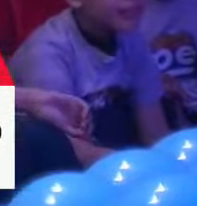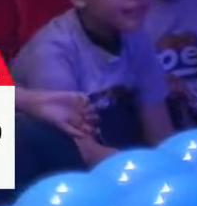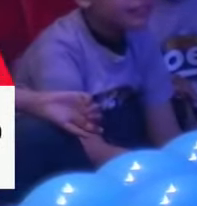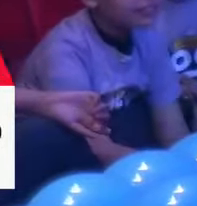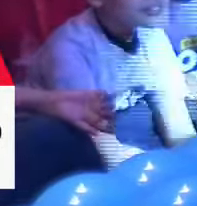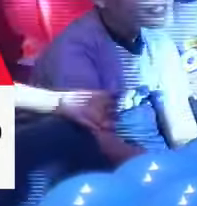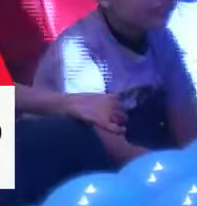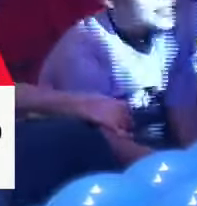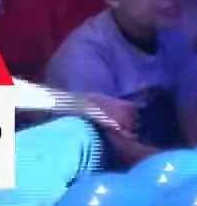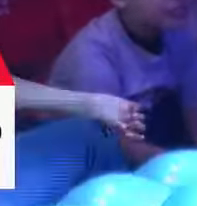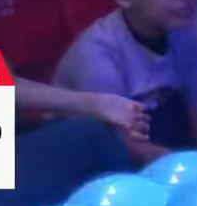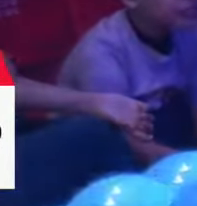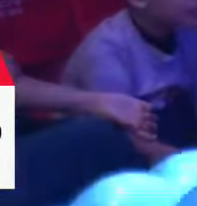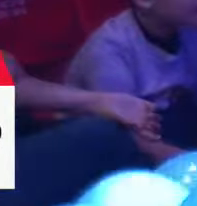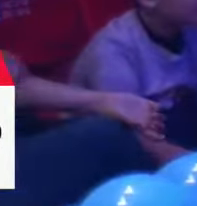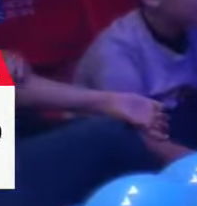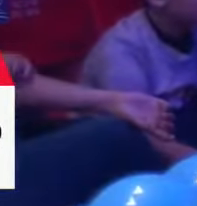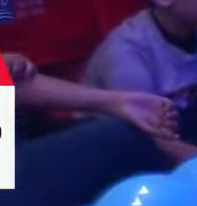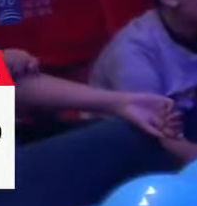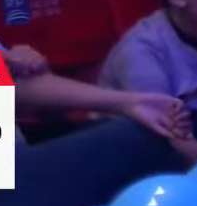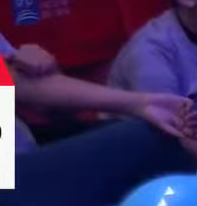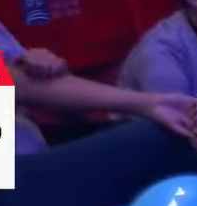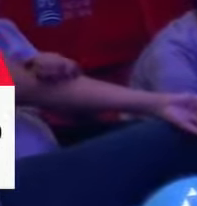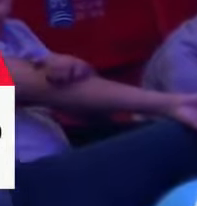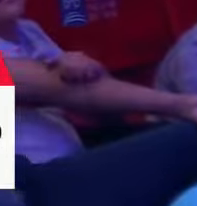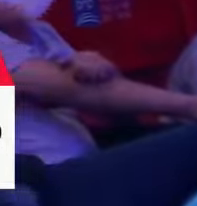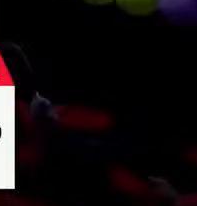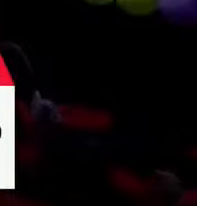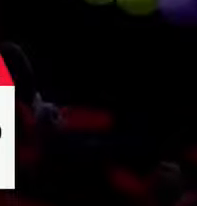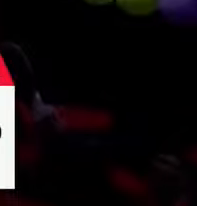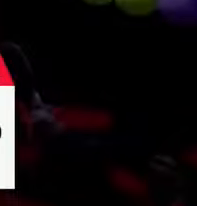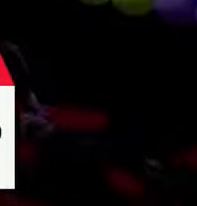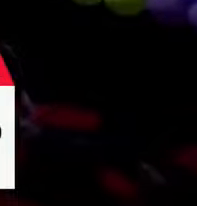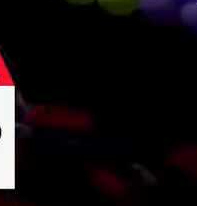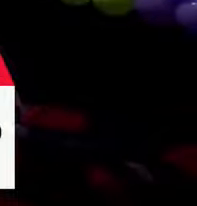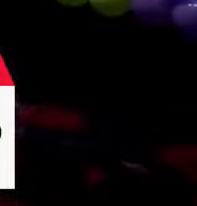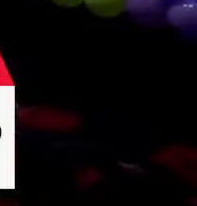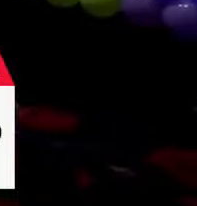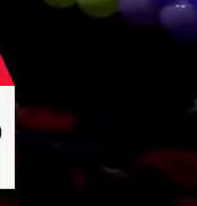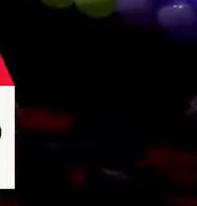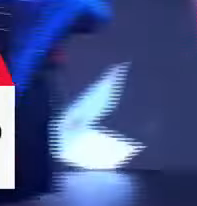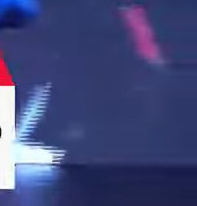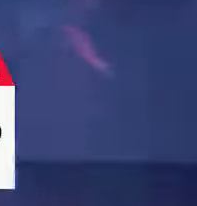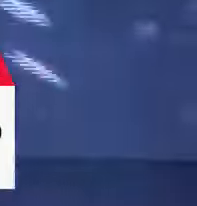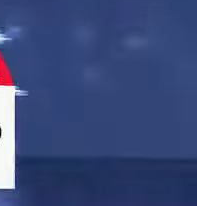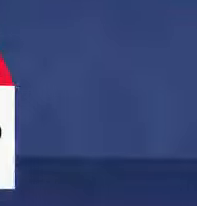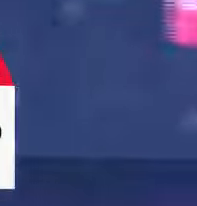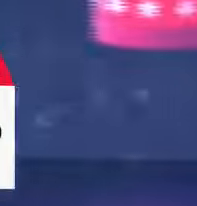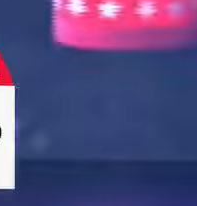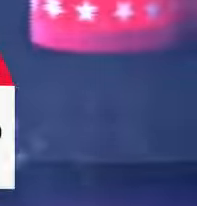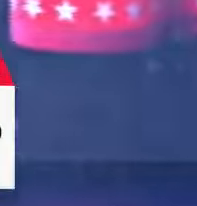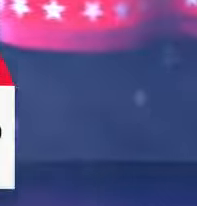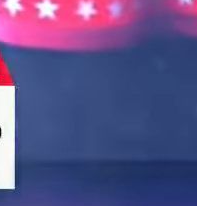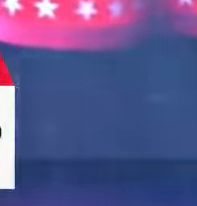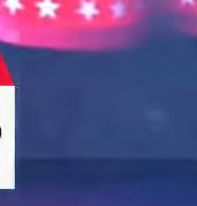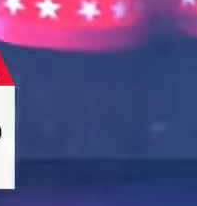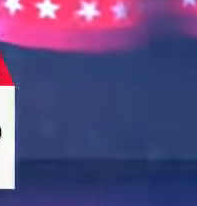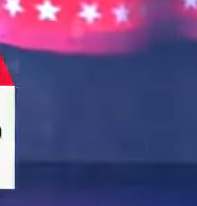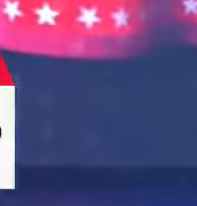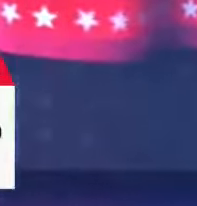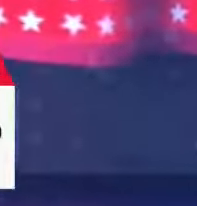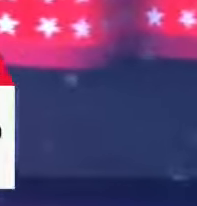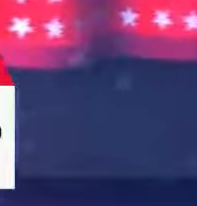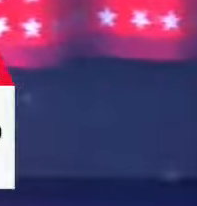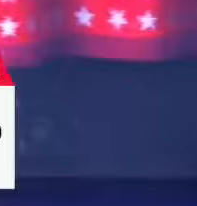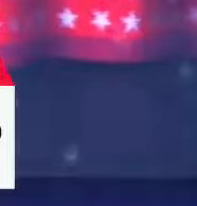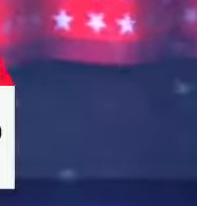disfrutar parte del espectáculo del Mago Biondi, quien participa de este lanzamiento